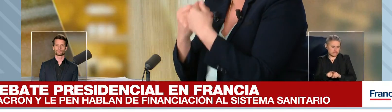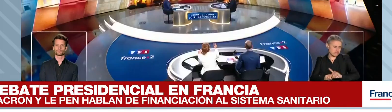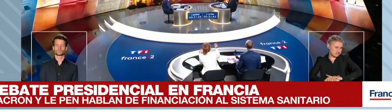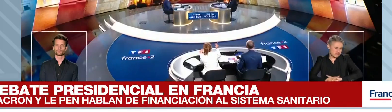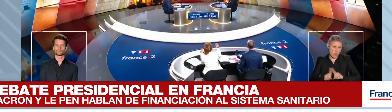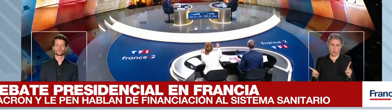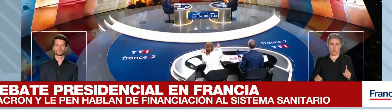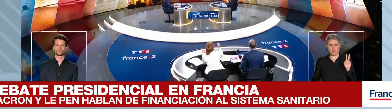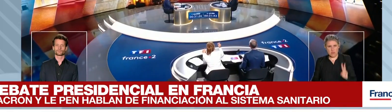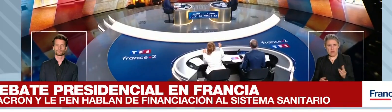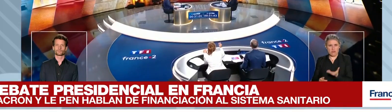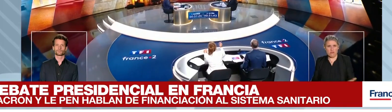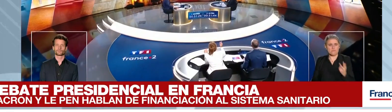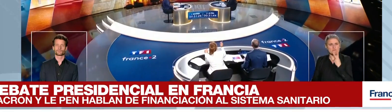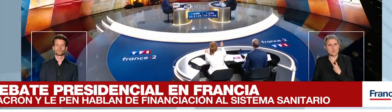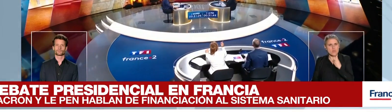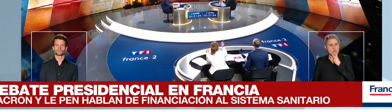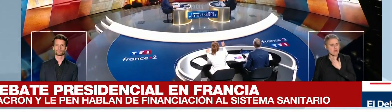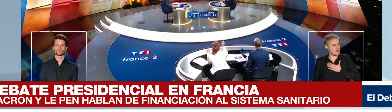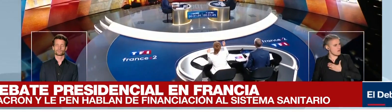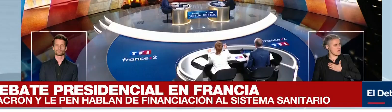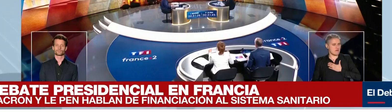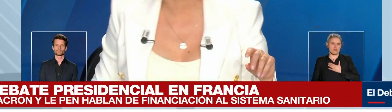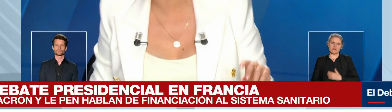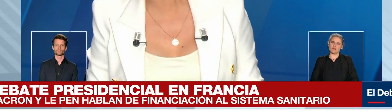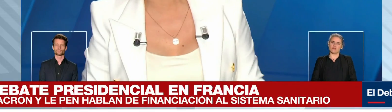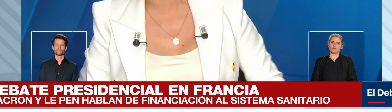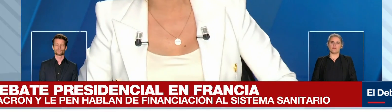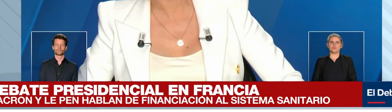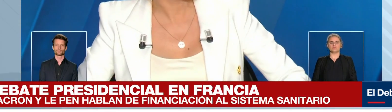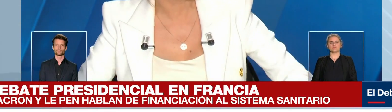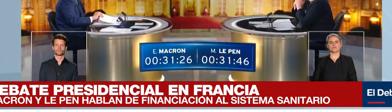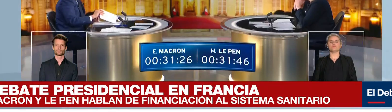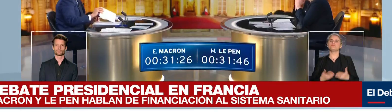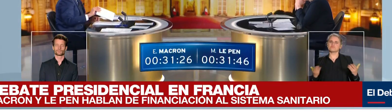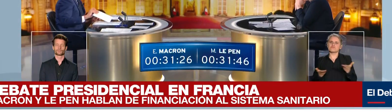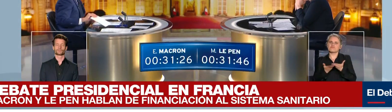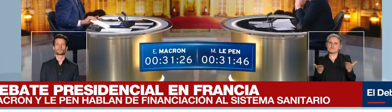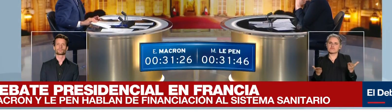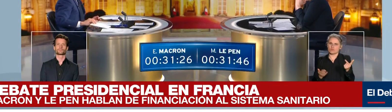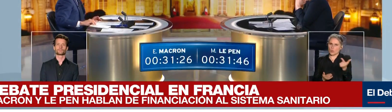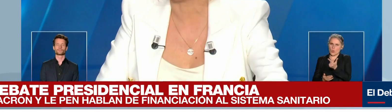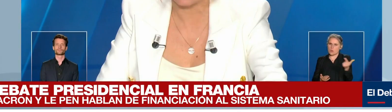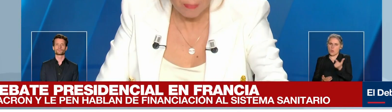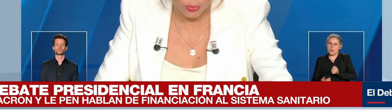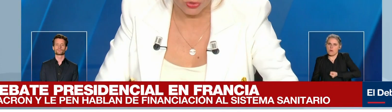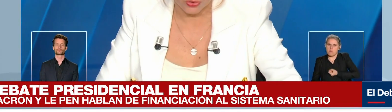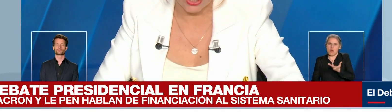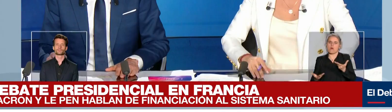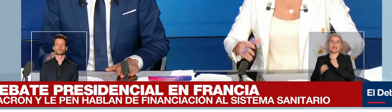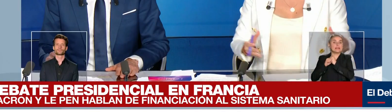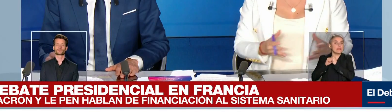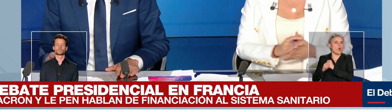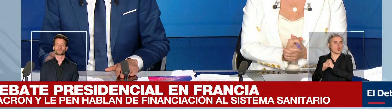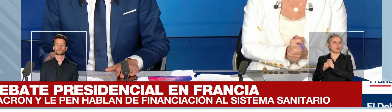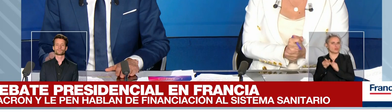una injusticia. Nuestros compatriotas viven esto como una injusticia profunda. Marine Le Pen y Emmanuel Macron,